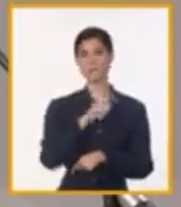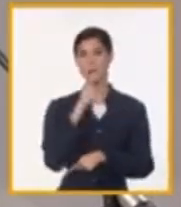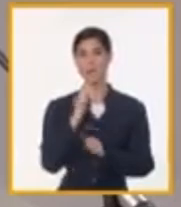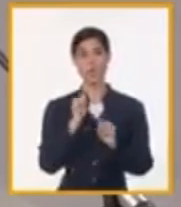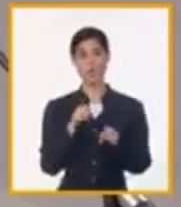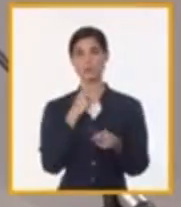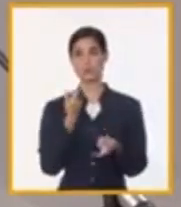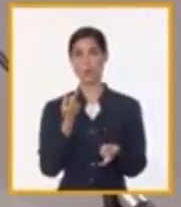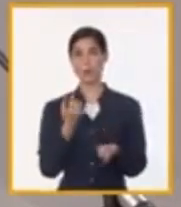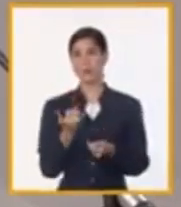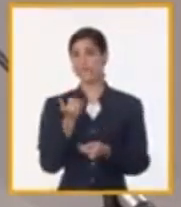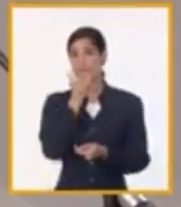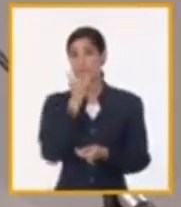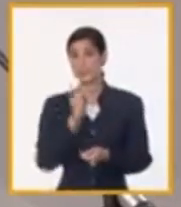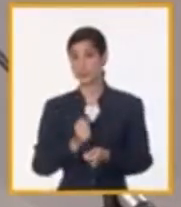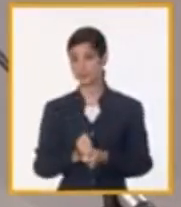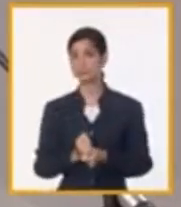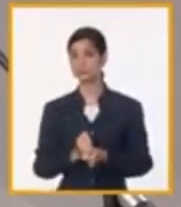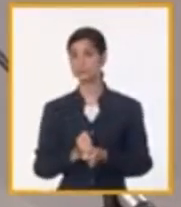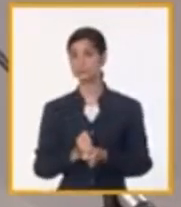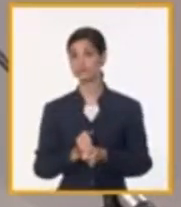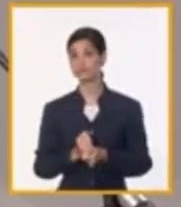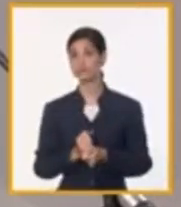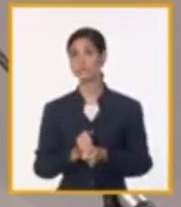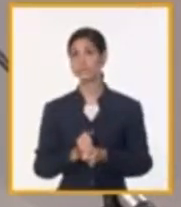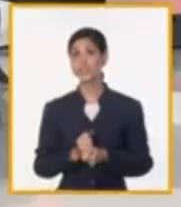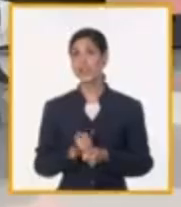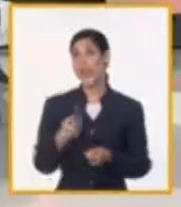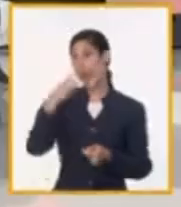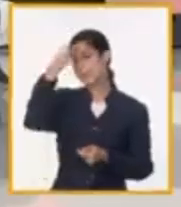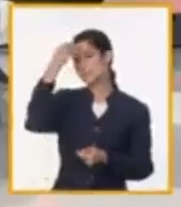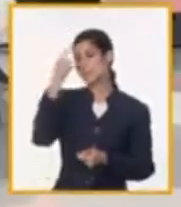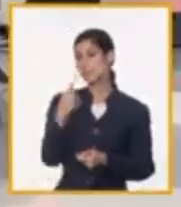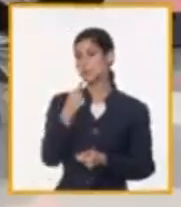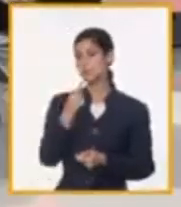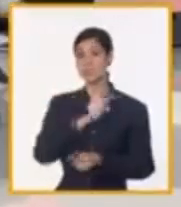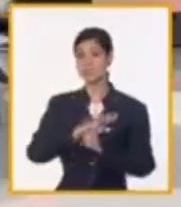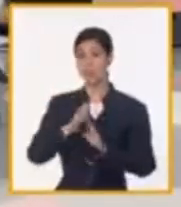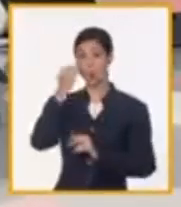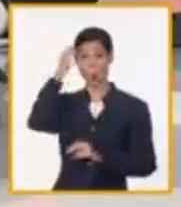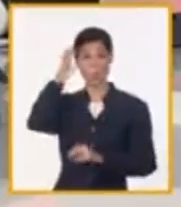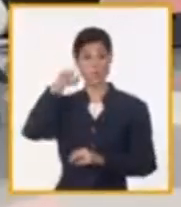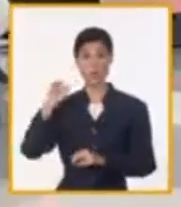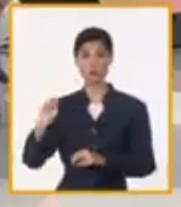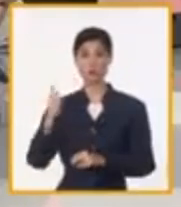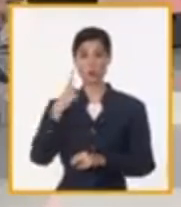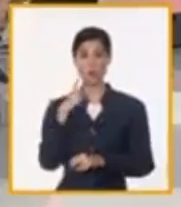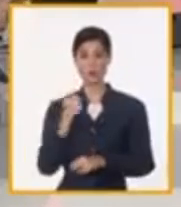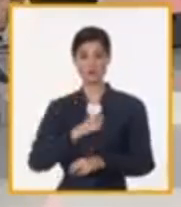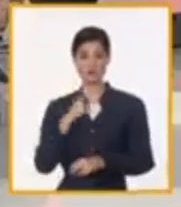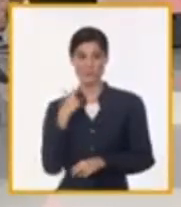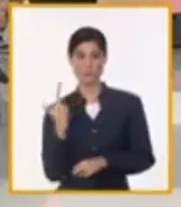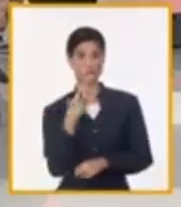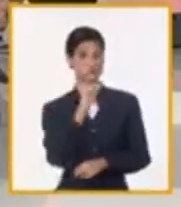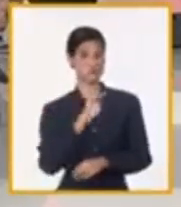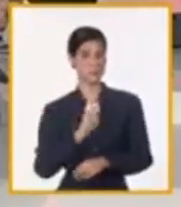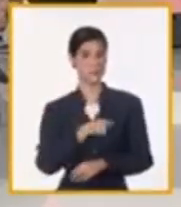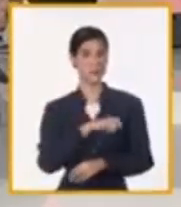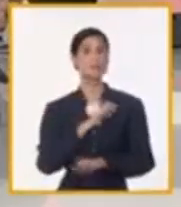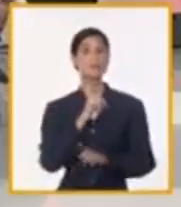María Corina te dejo a ti con el con el muerto que al final eres la la dueña de la funeraria bueno eh también